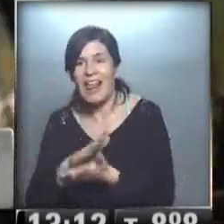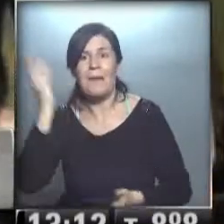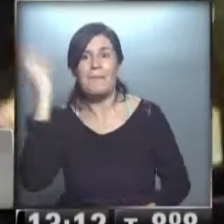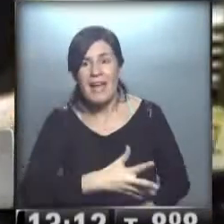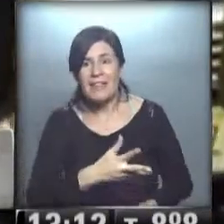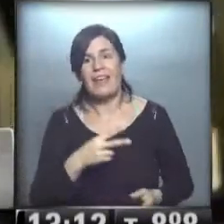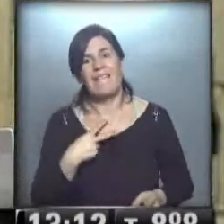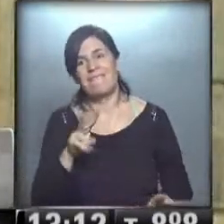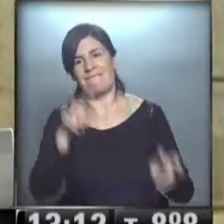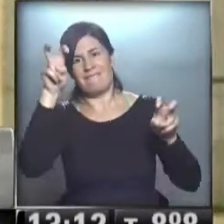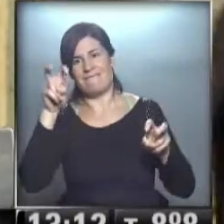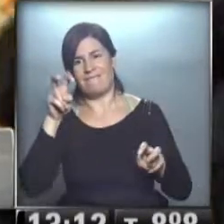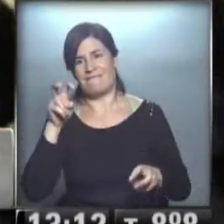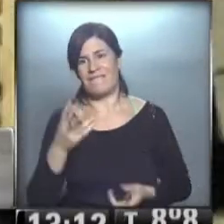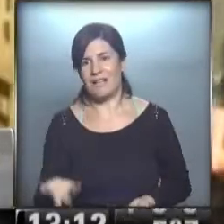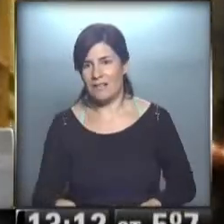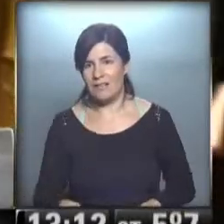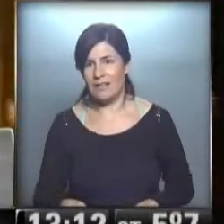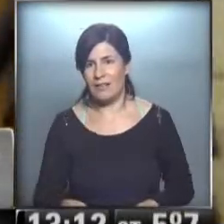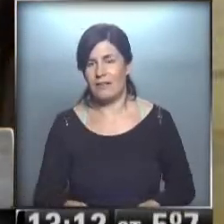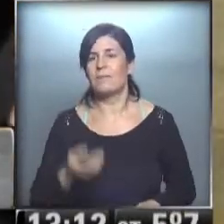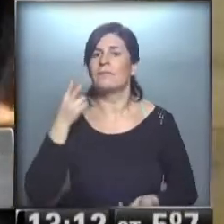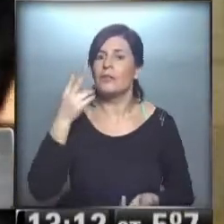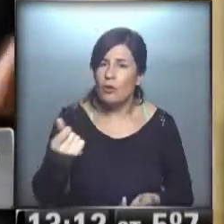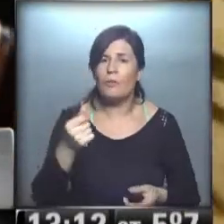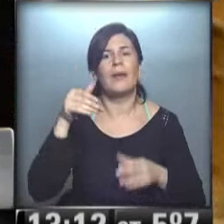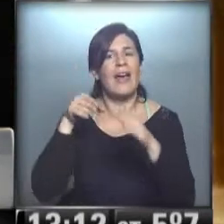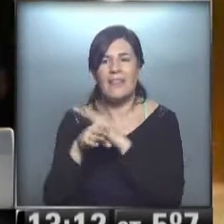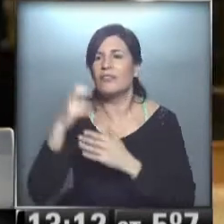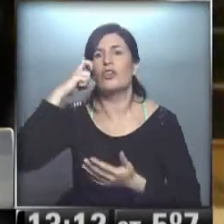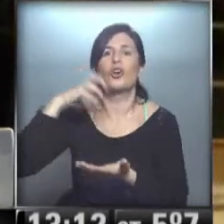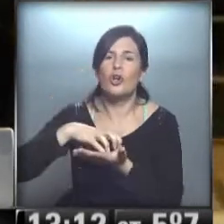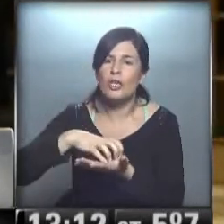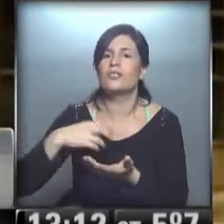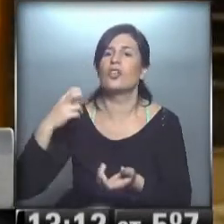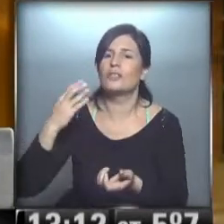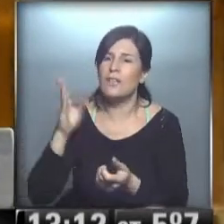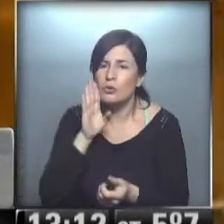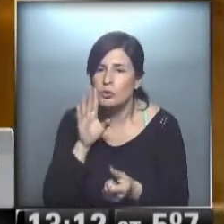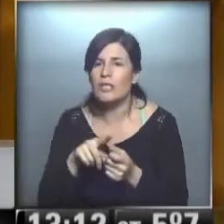compran voluntades en el Congreso de Estados Unidos, compran voluntades en el sistema político argentino,